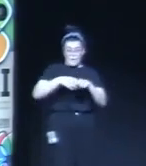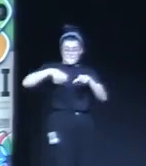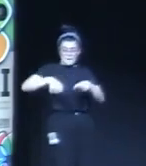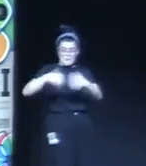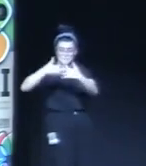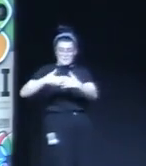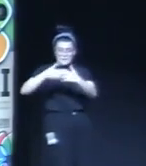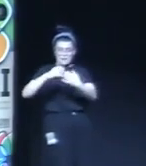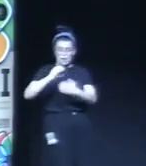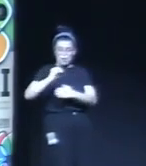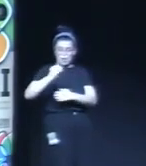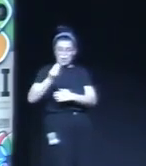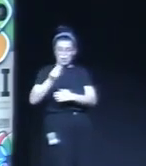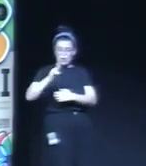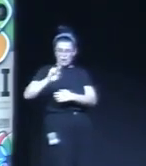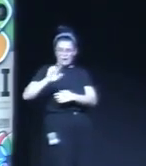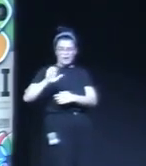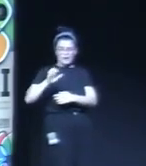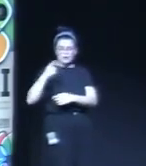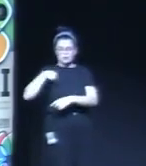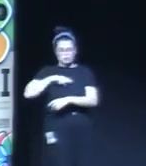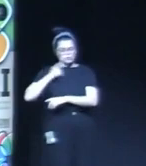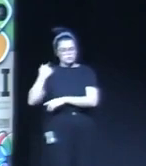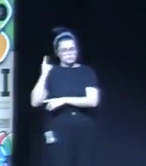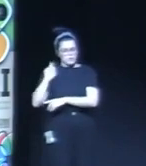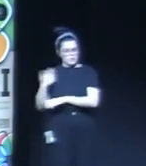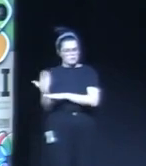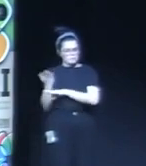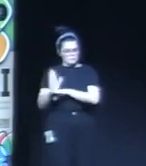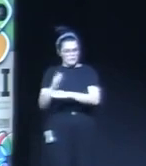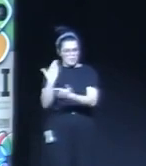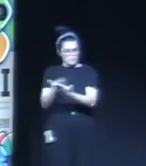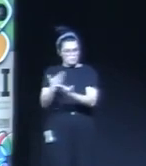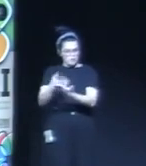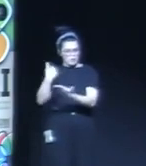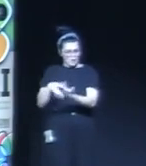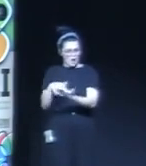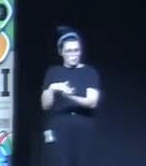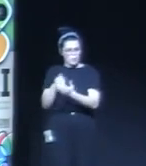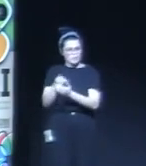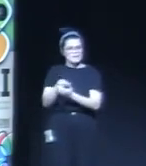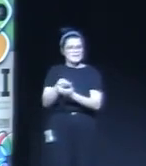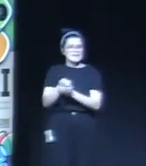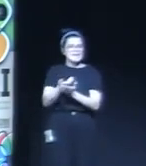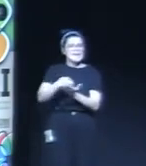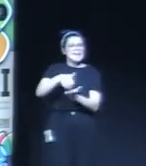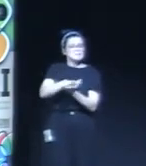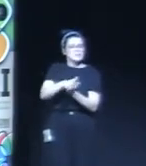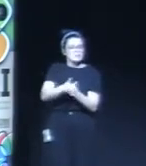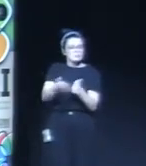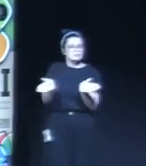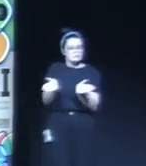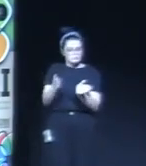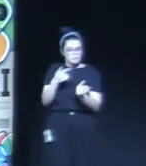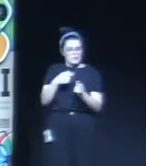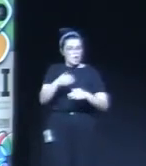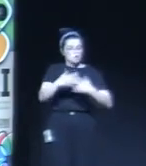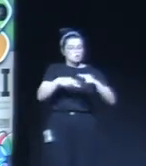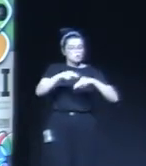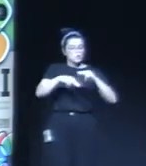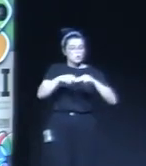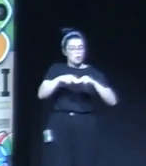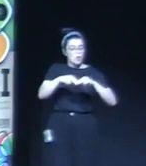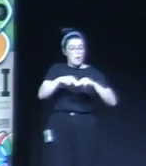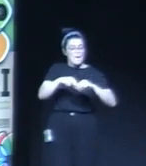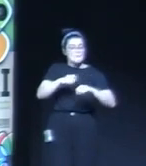hemos demostrado y ha habido un expediente sancionado reciente. Se construyó sin ningún permiso de costas. Claro, cuando